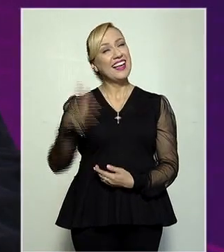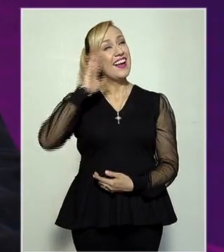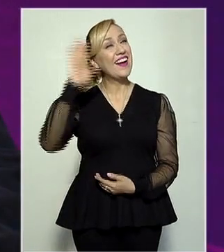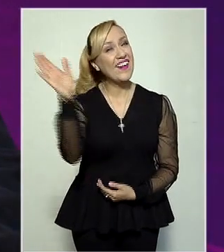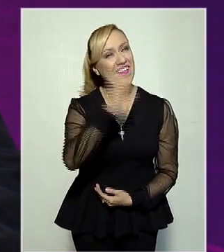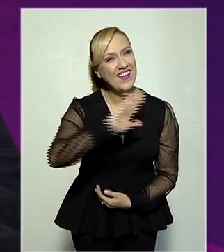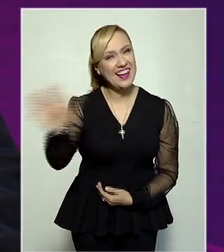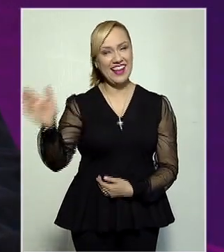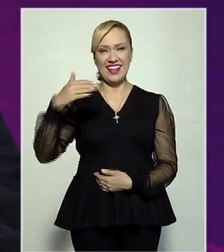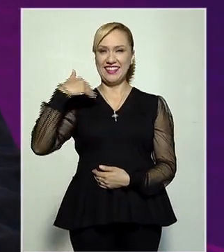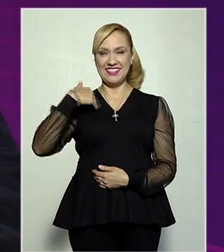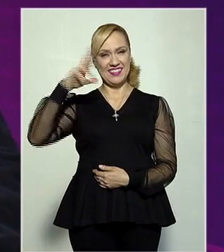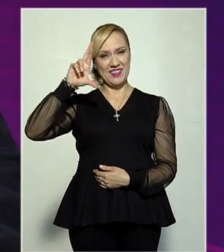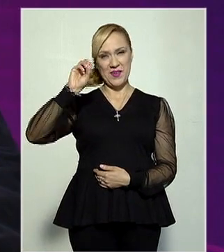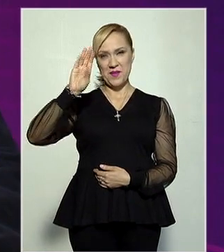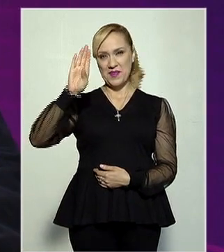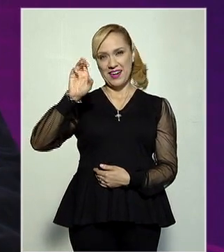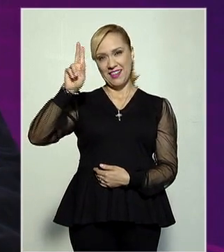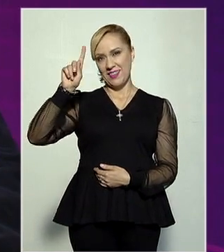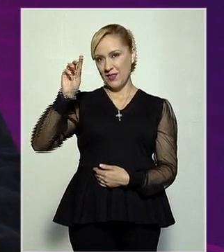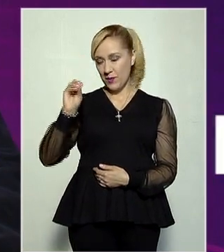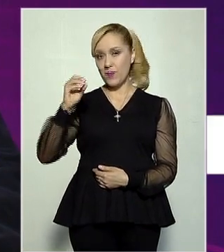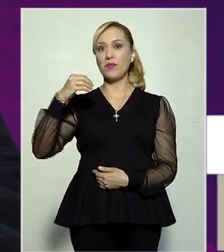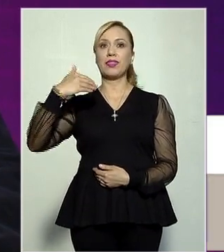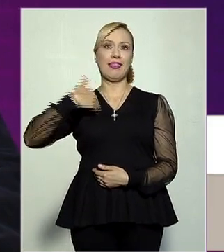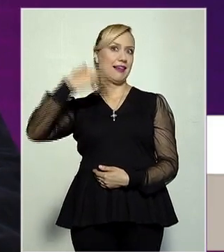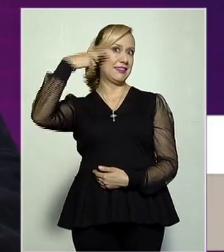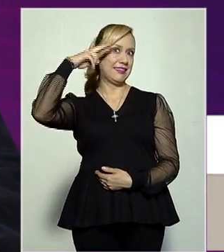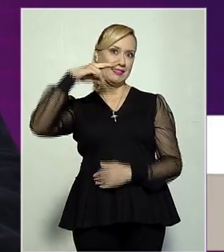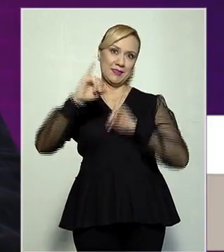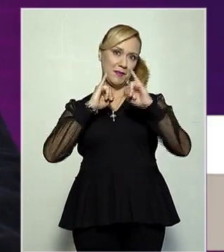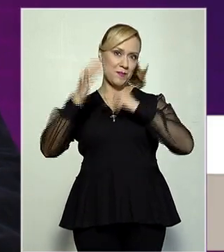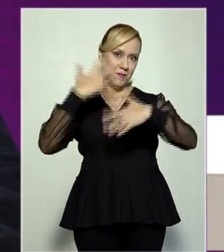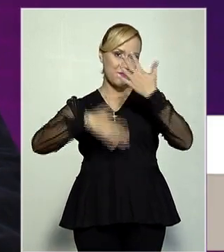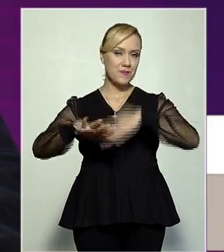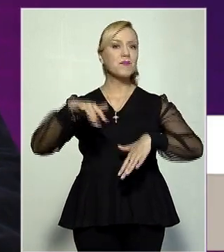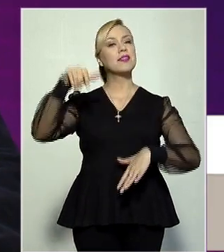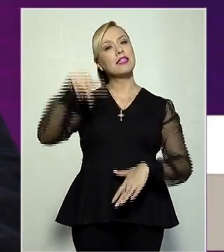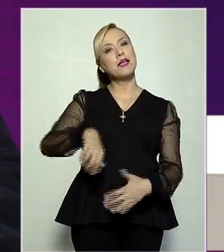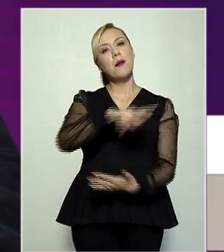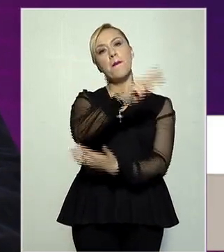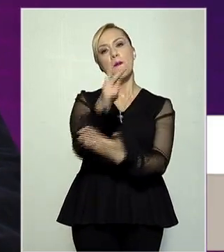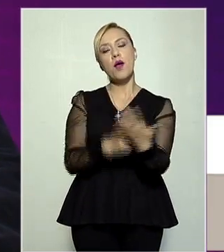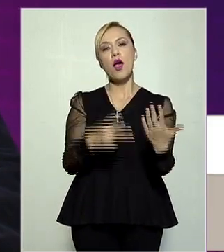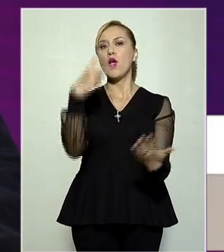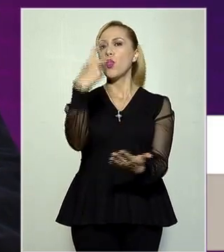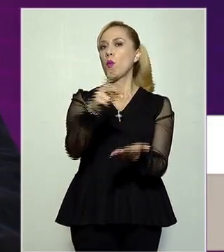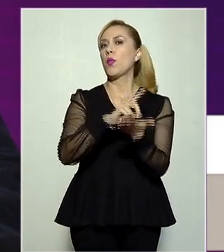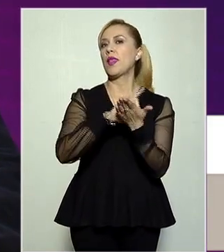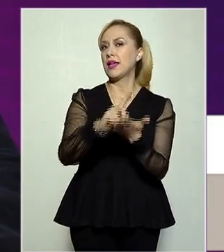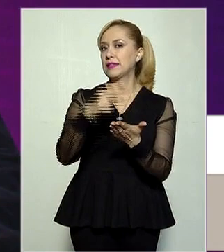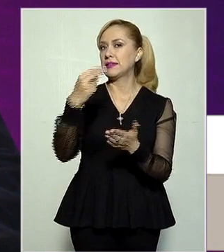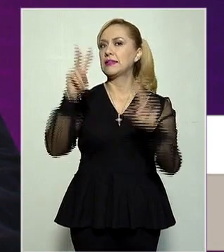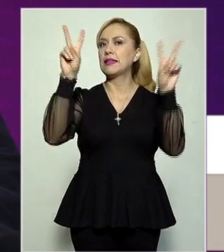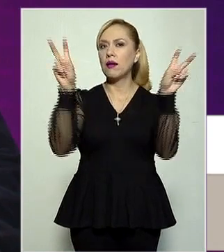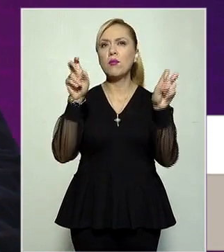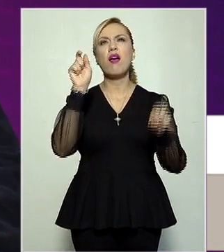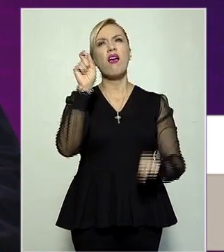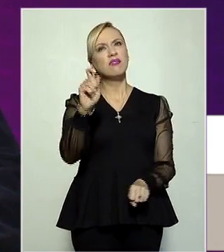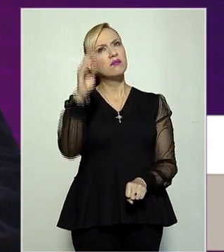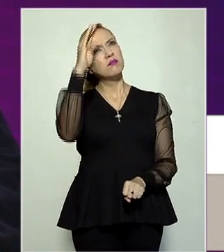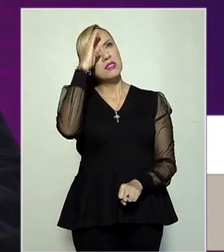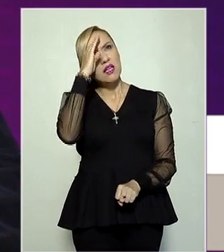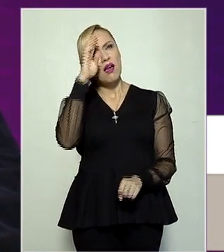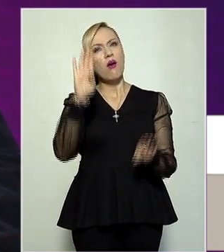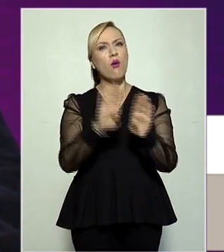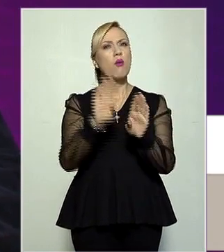Hola, ¿qué tal? Le saluda Roberto Niembro y le doy la más cordial bienvenida a su programa Tus Derechos, un espacio destinado a la difusión y reflexión sobre la cultura